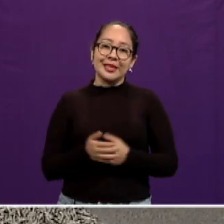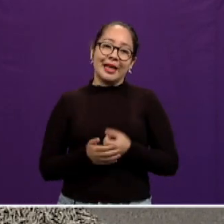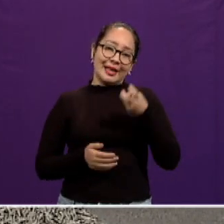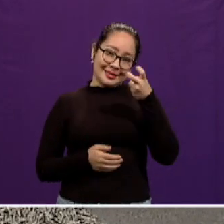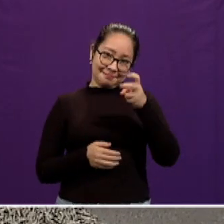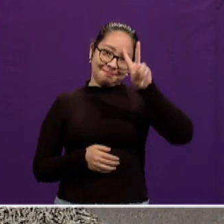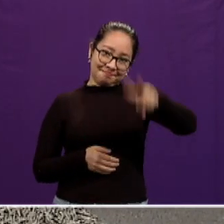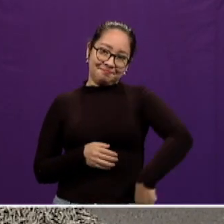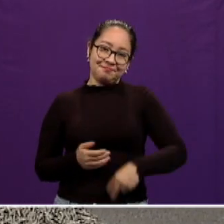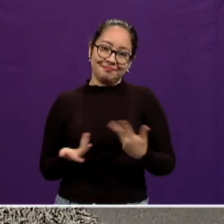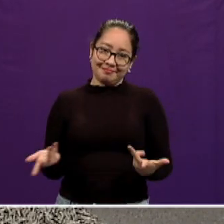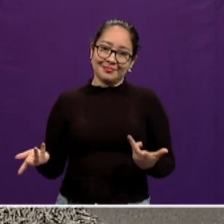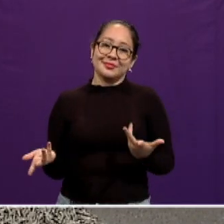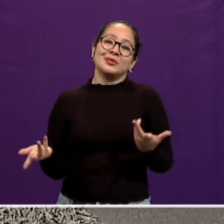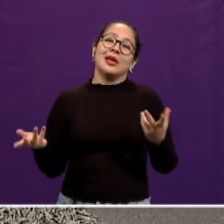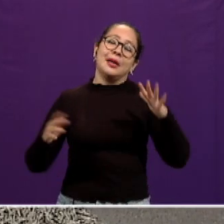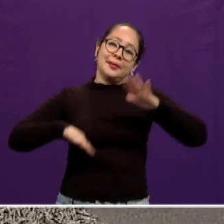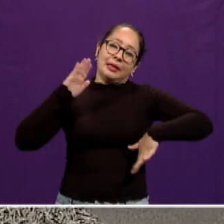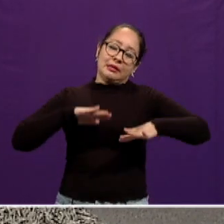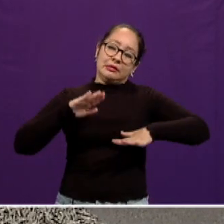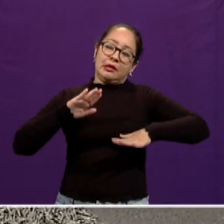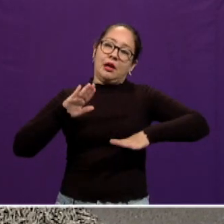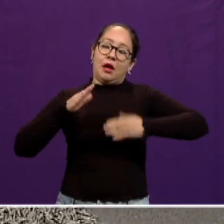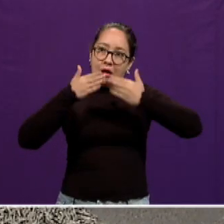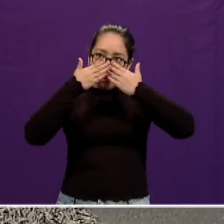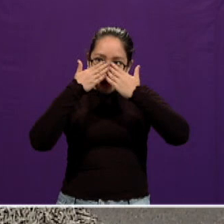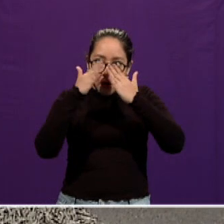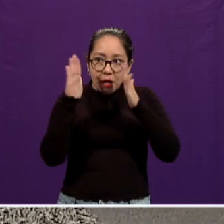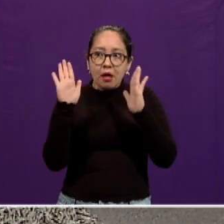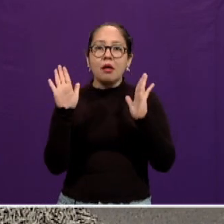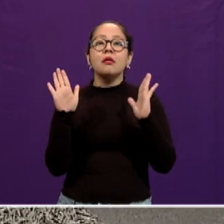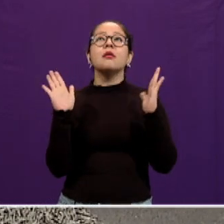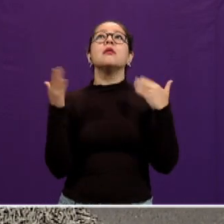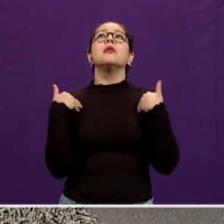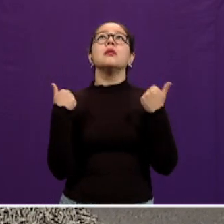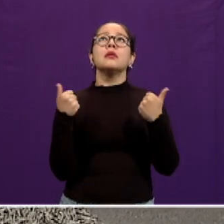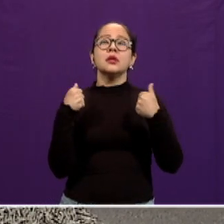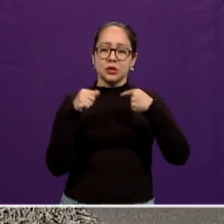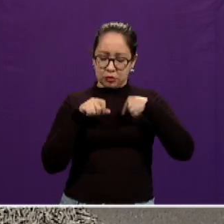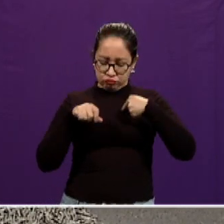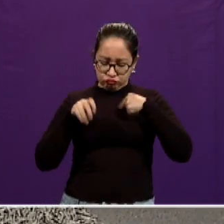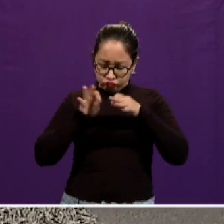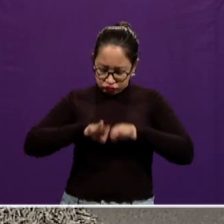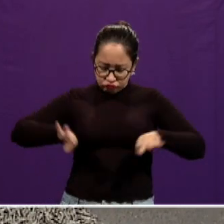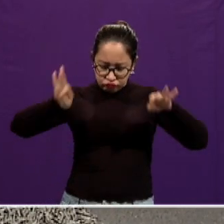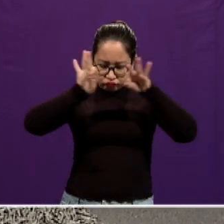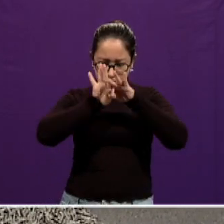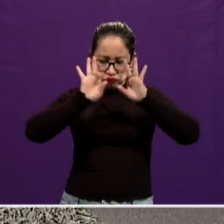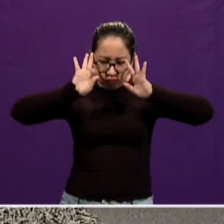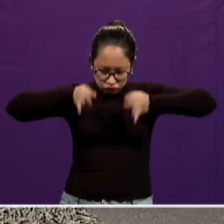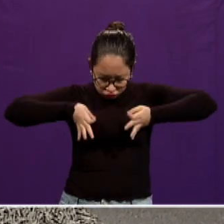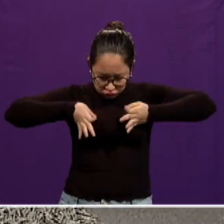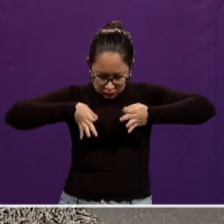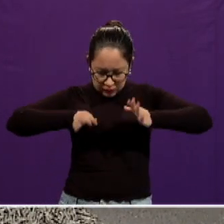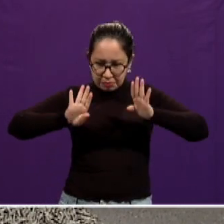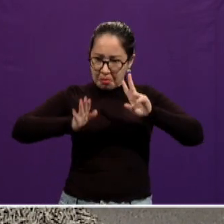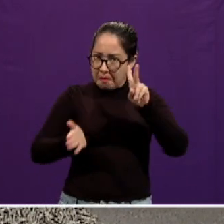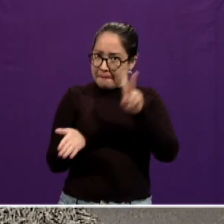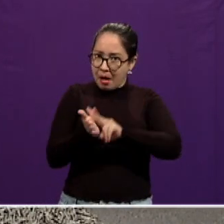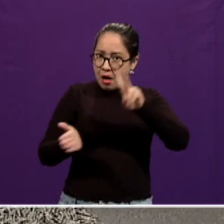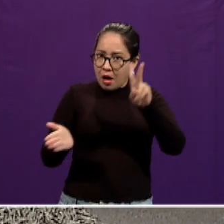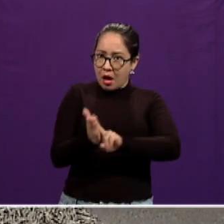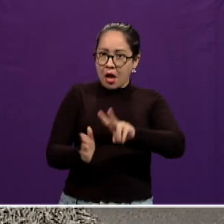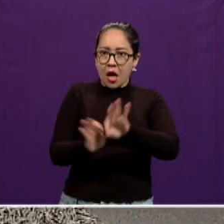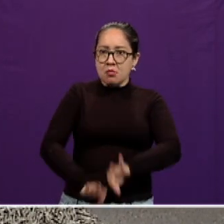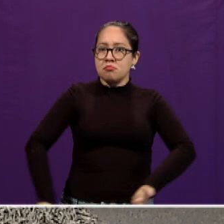cuando, sí es cierto, ¿no? Y ahí es cuando empezamos como a reaccionar y a tomarnos como más en cuenta y a saber que esta parte, pues, es como de las